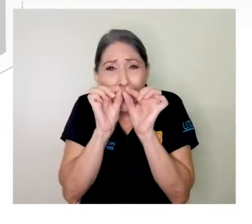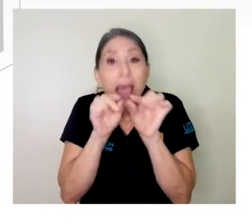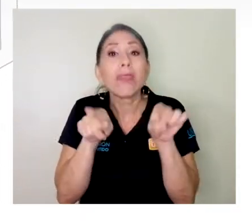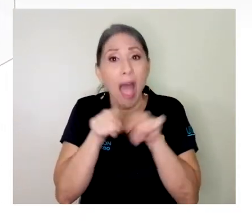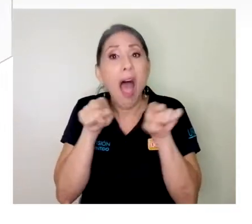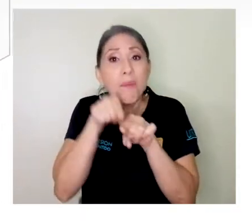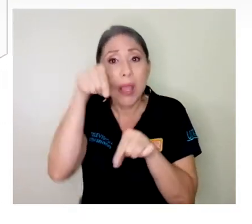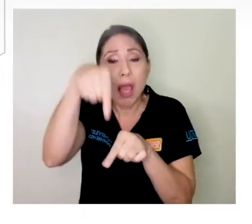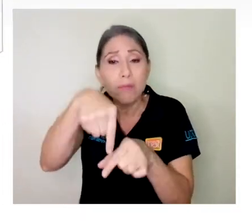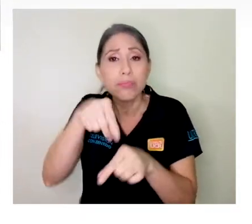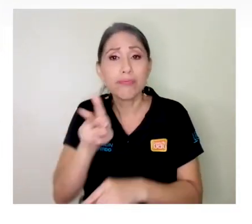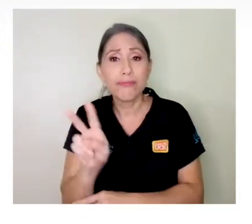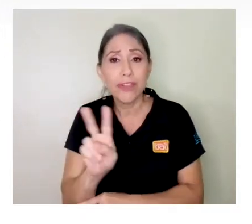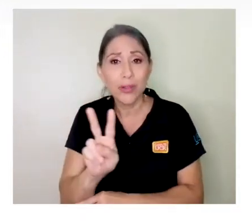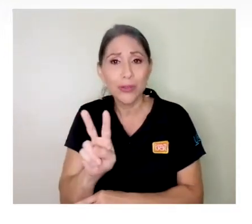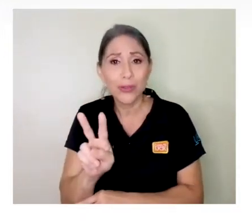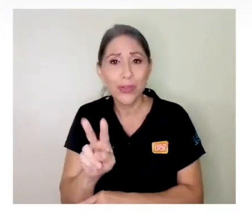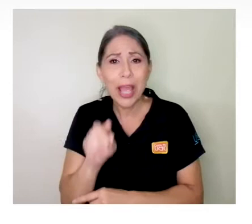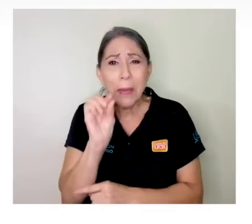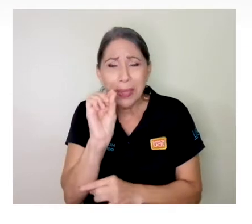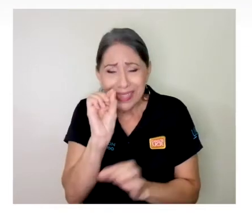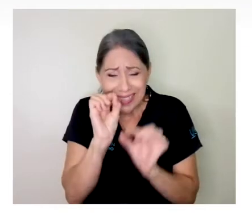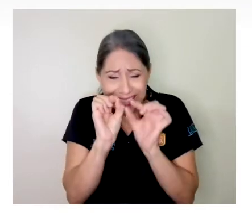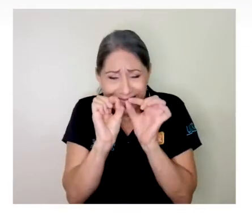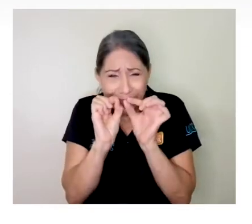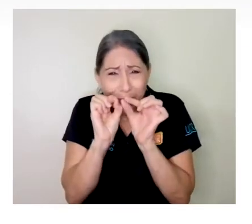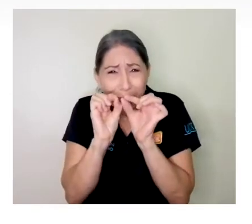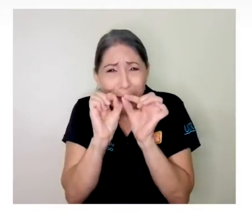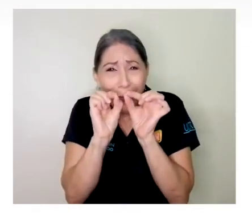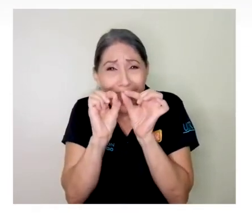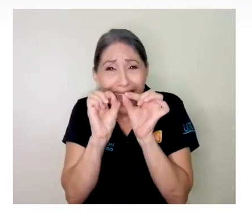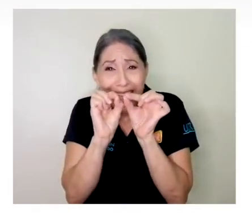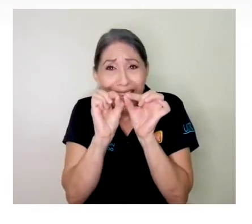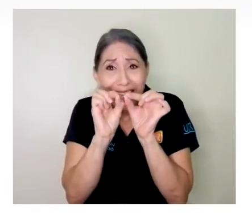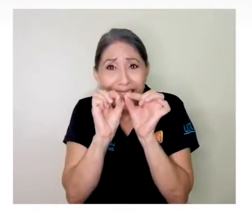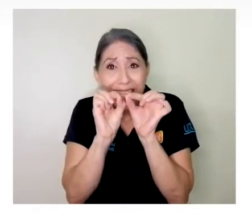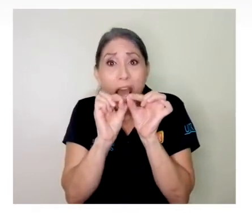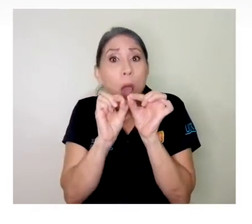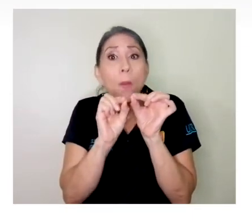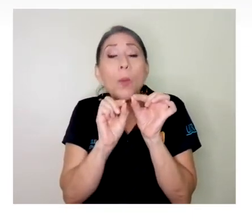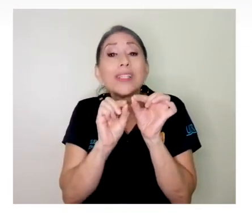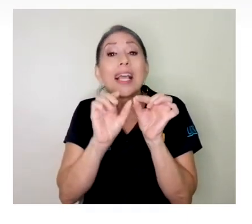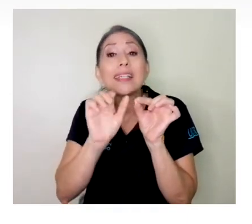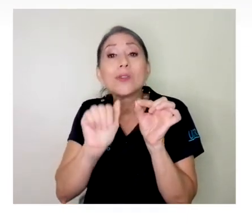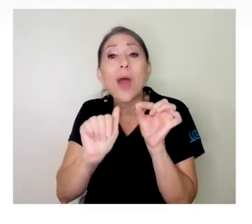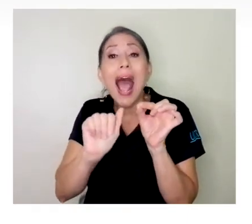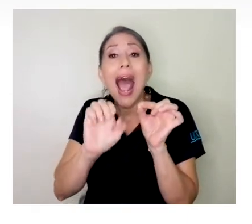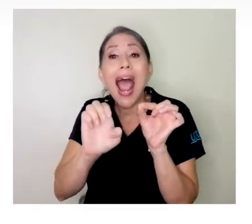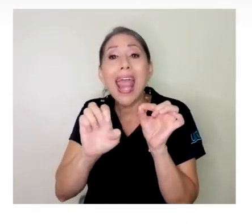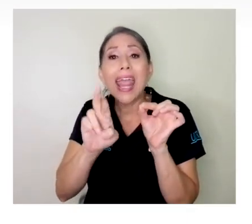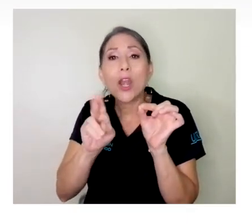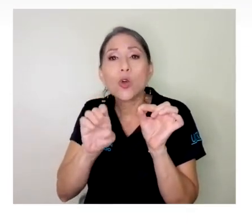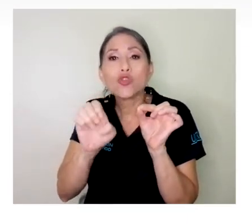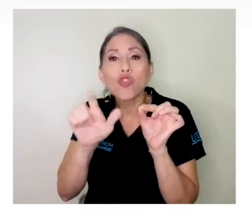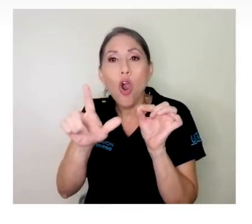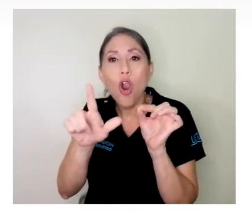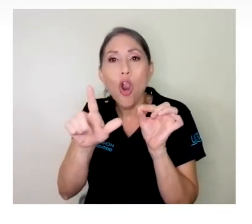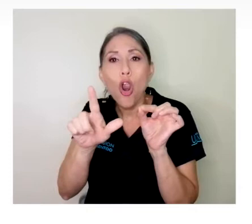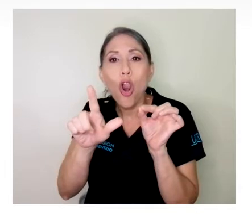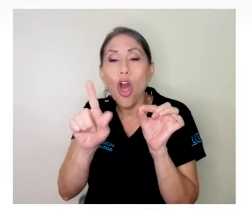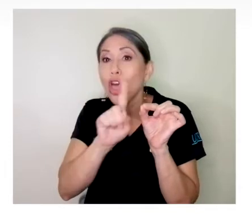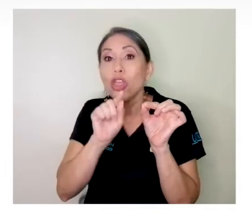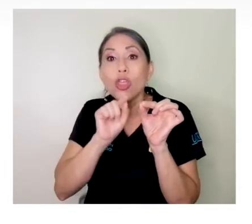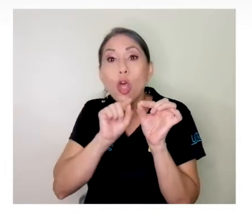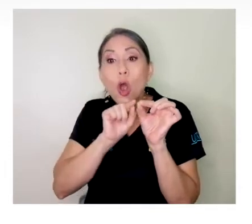cargan el virus. Y estas, como son tan pequeñas, se pueden mantener, son aerosoles, que se pueden